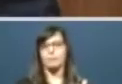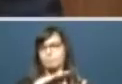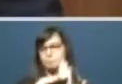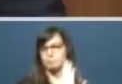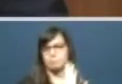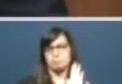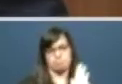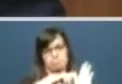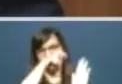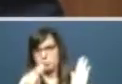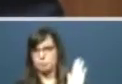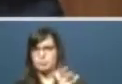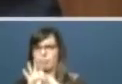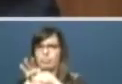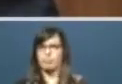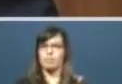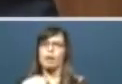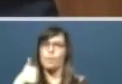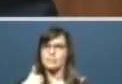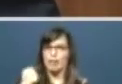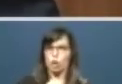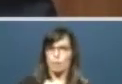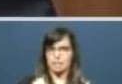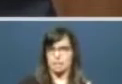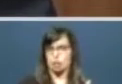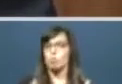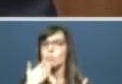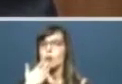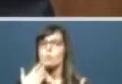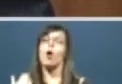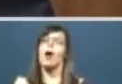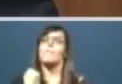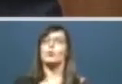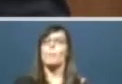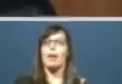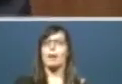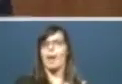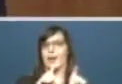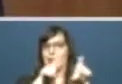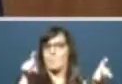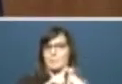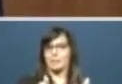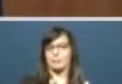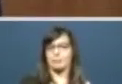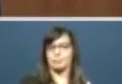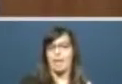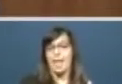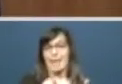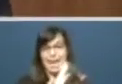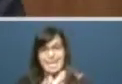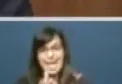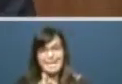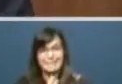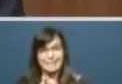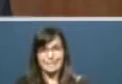aumento de la competitividad de la economía uno de ellos es el apoyo a la creación de empresas para desarrollar la ley de estímulo que estas cortes